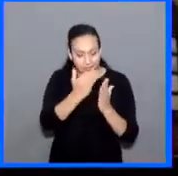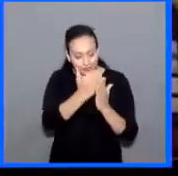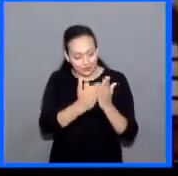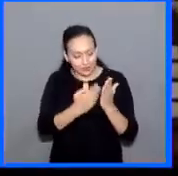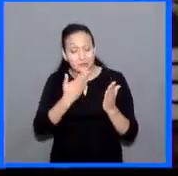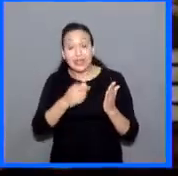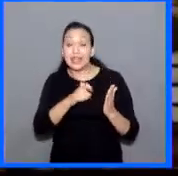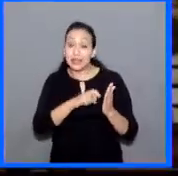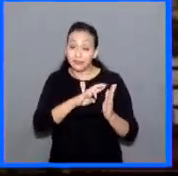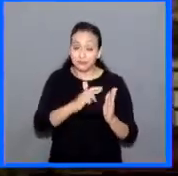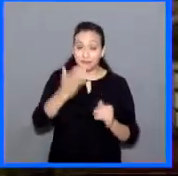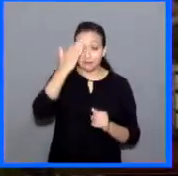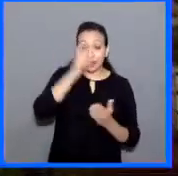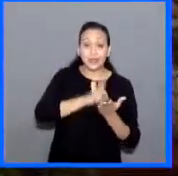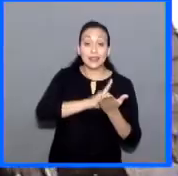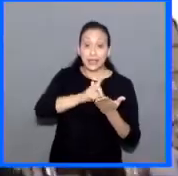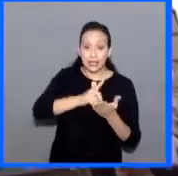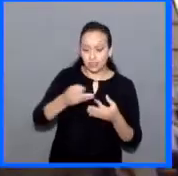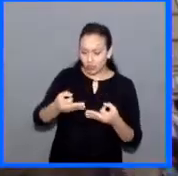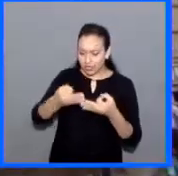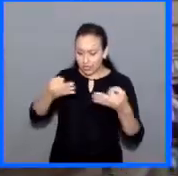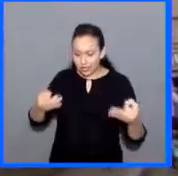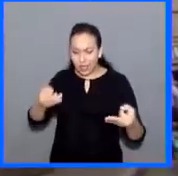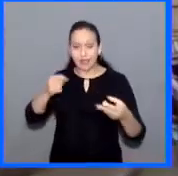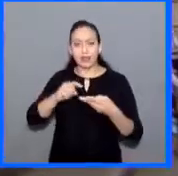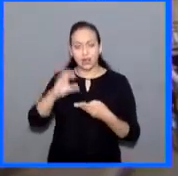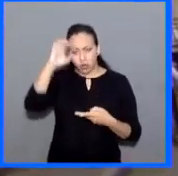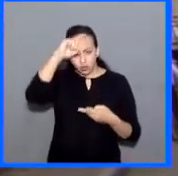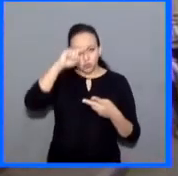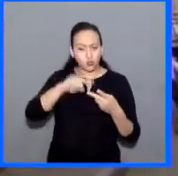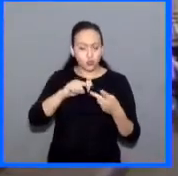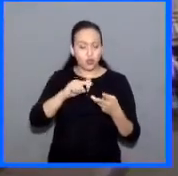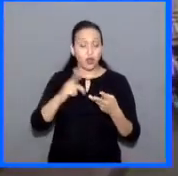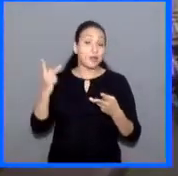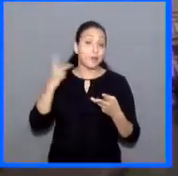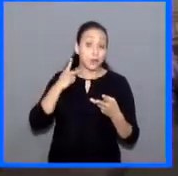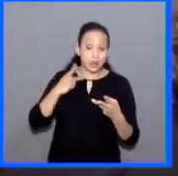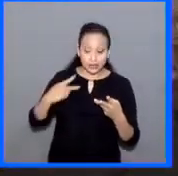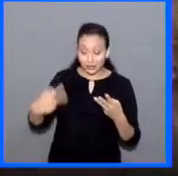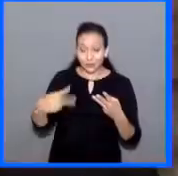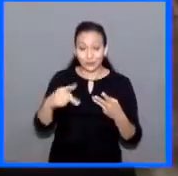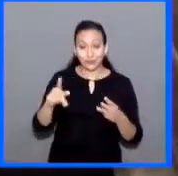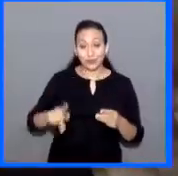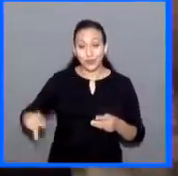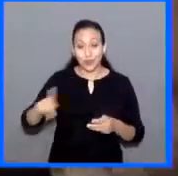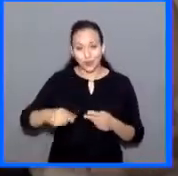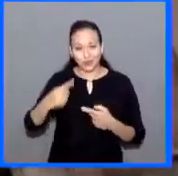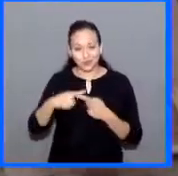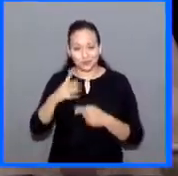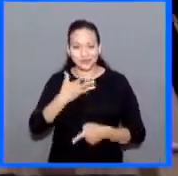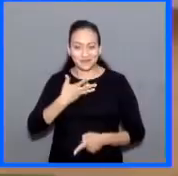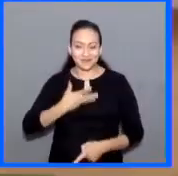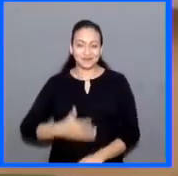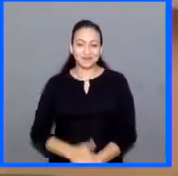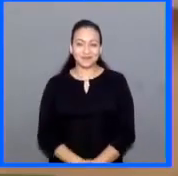derechos territoriales, culturales y políticos de estos pueblos. Para Plural TV, Rosy